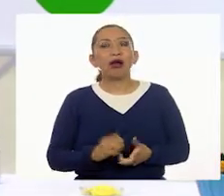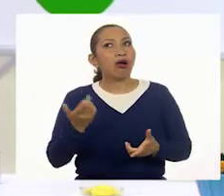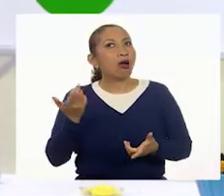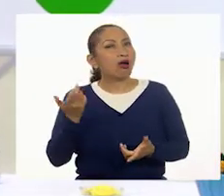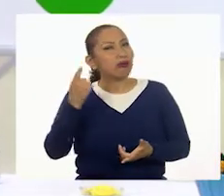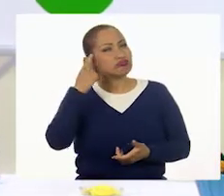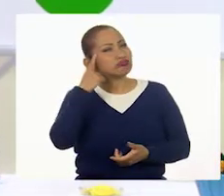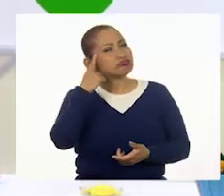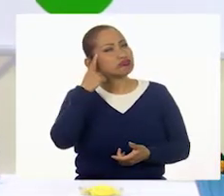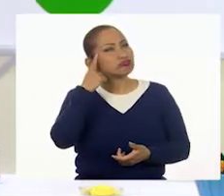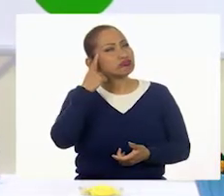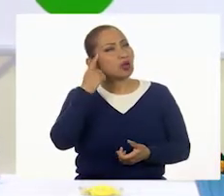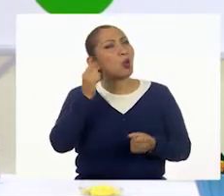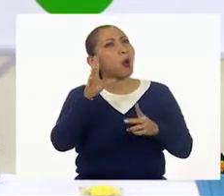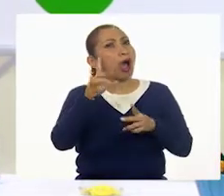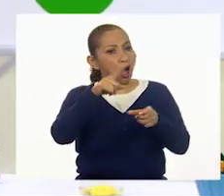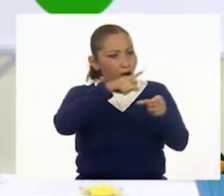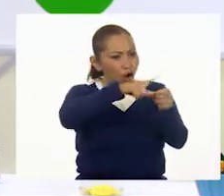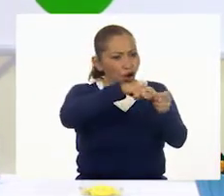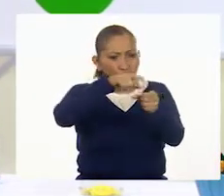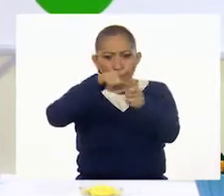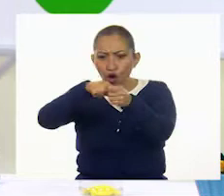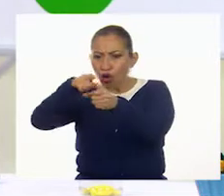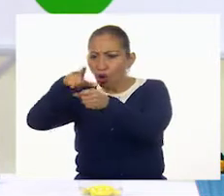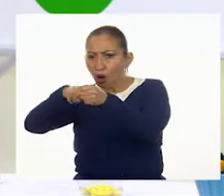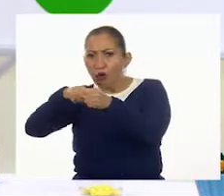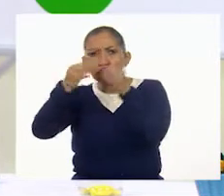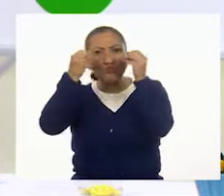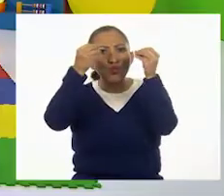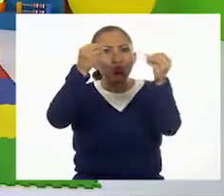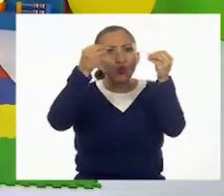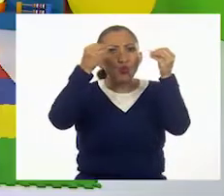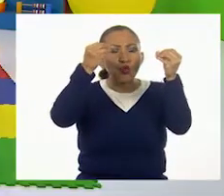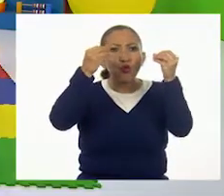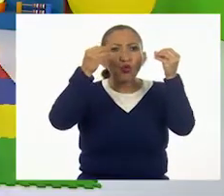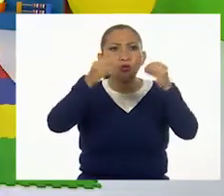Entonces, ¿de cuál color de botones hay muchos?